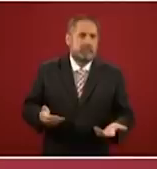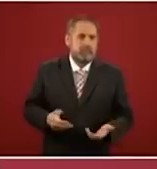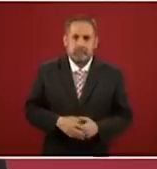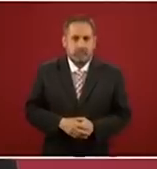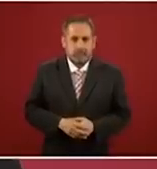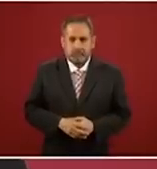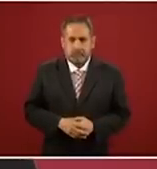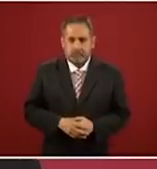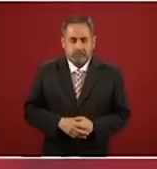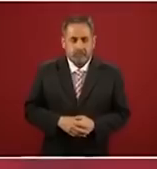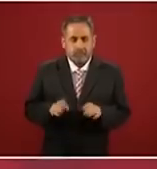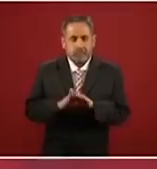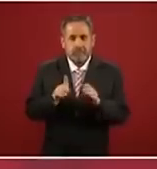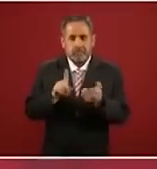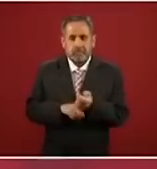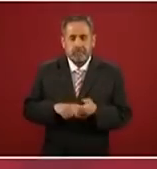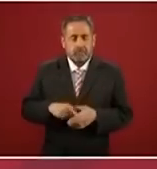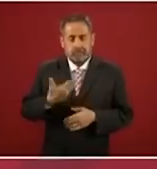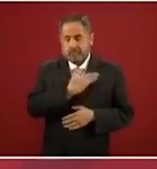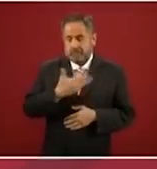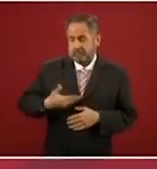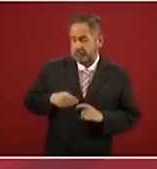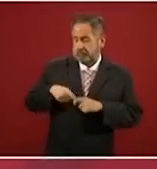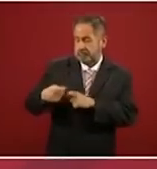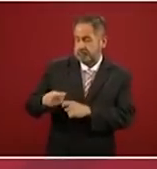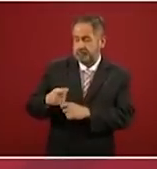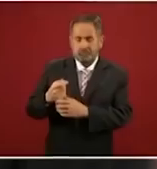el brazo derecho del presidente